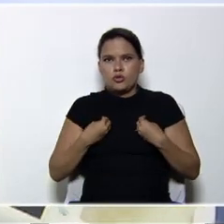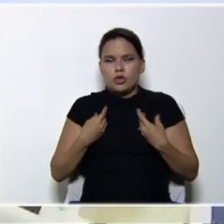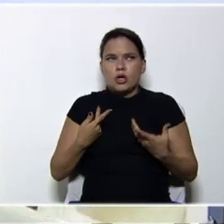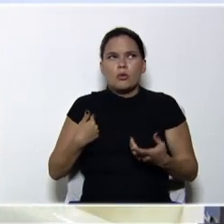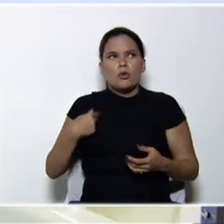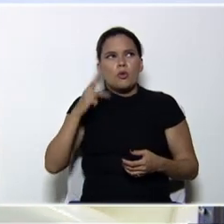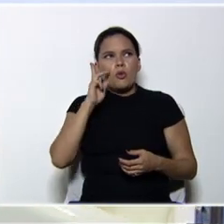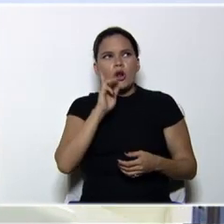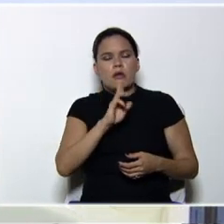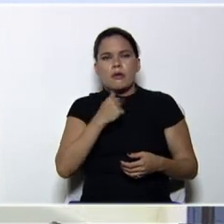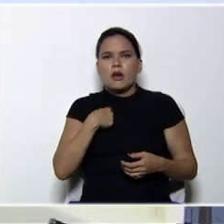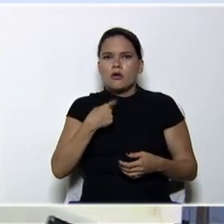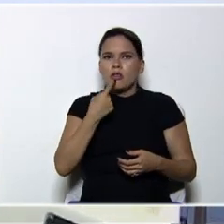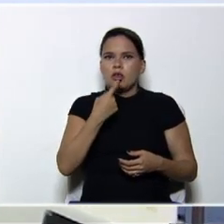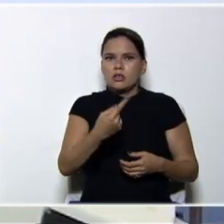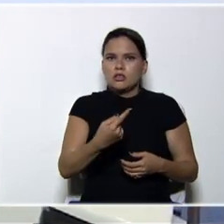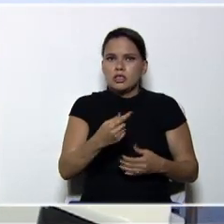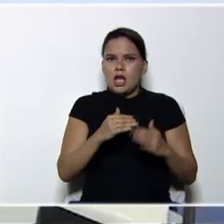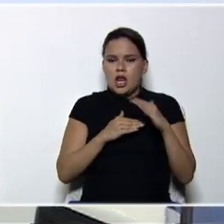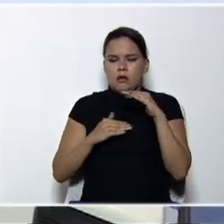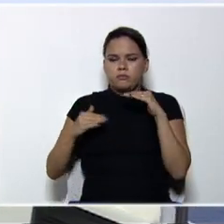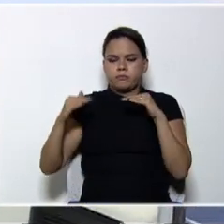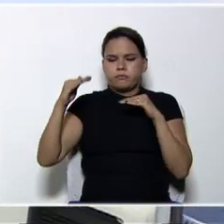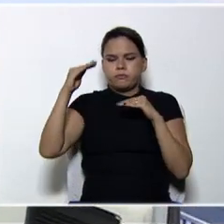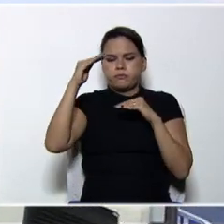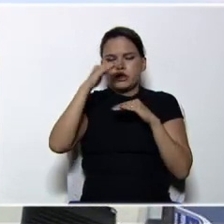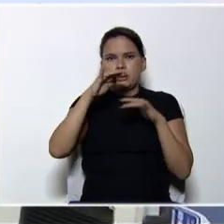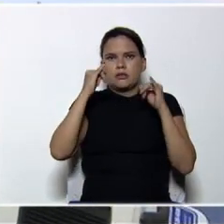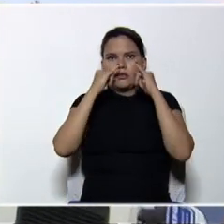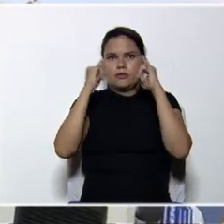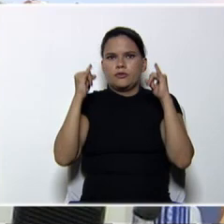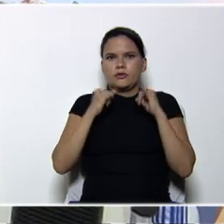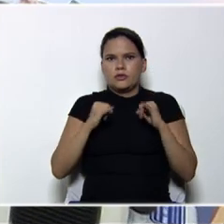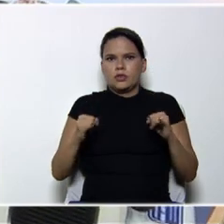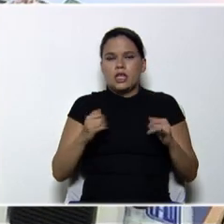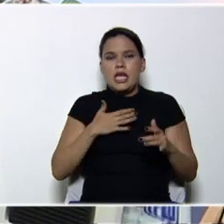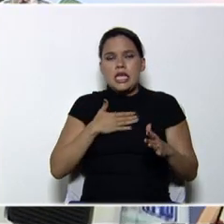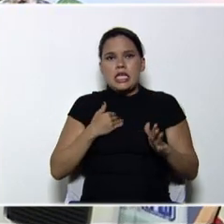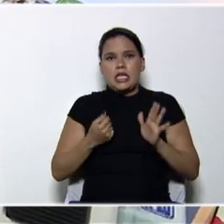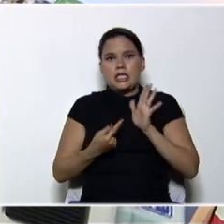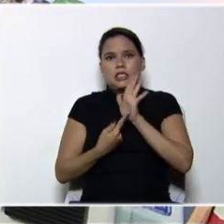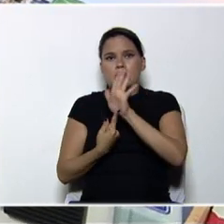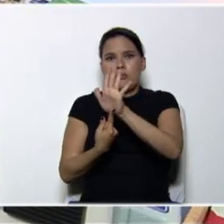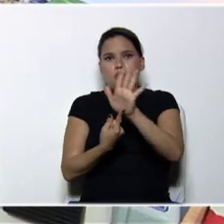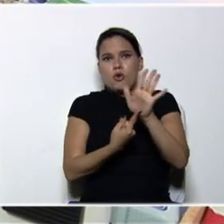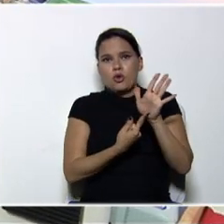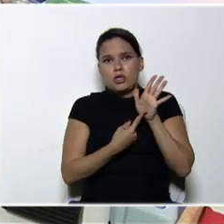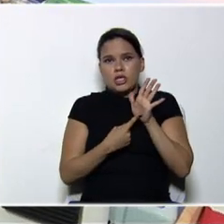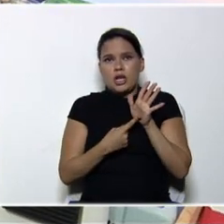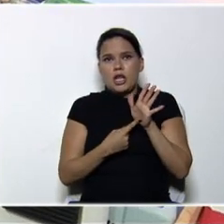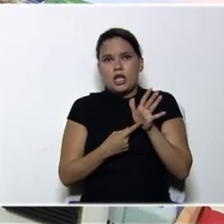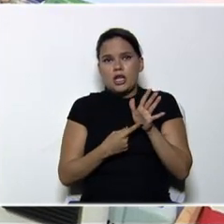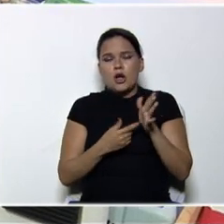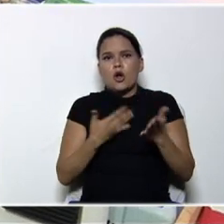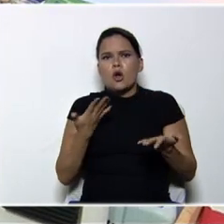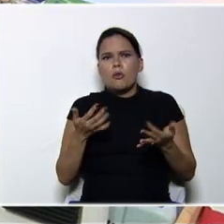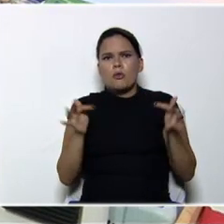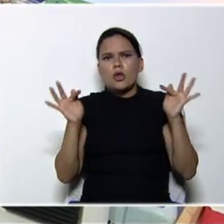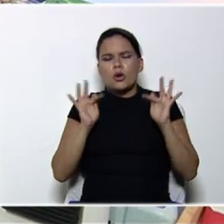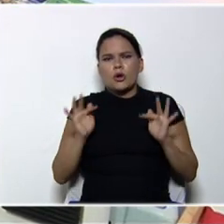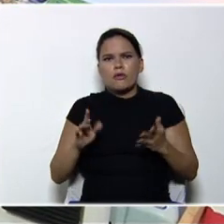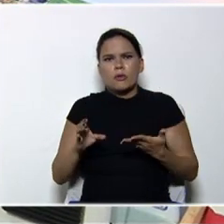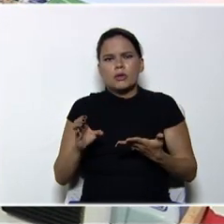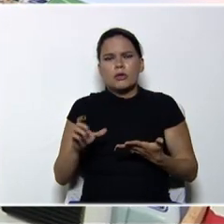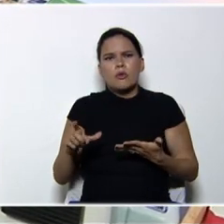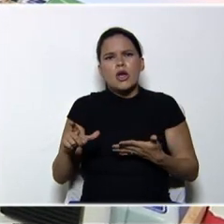Simón Bolívar nos decía, la suprema felicidad. Entonces, quise mostrar físicamente cómo de alguna manera tenemos unos